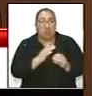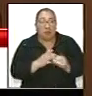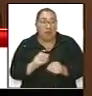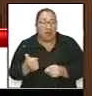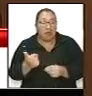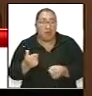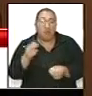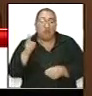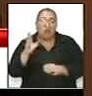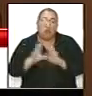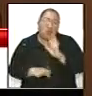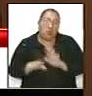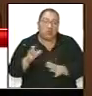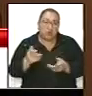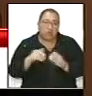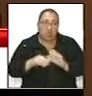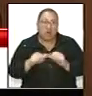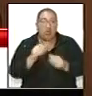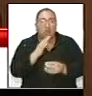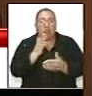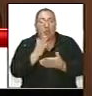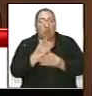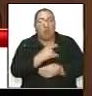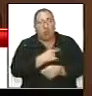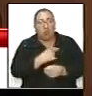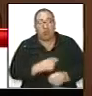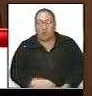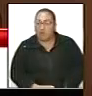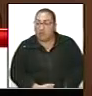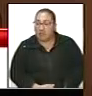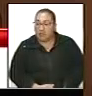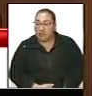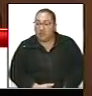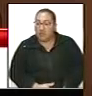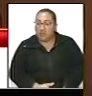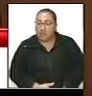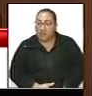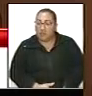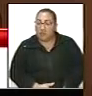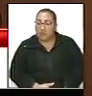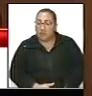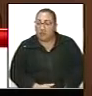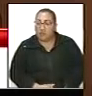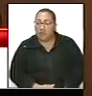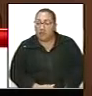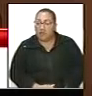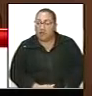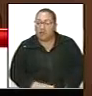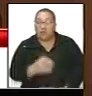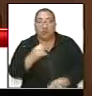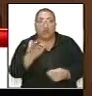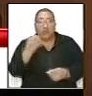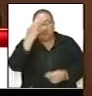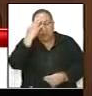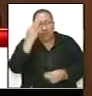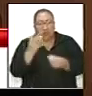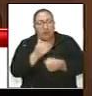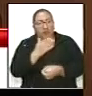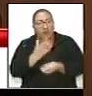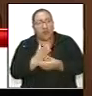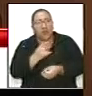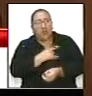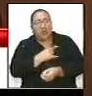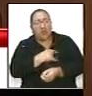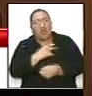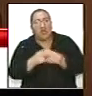poder permanecer en ese trabajo debido a la competencia que hay ahora. Y por último, me gustaría saber, presidenta, cuál es la situación de la